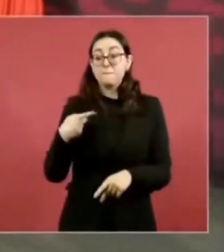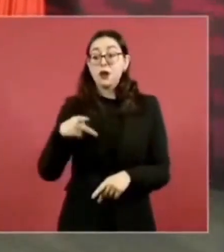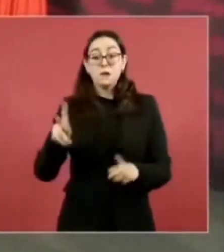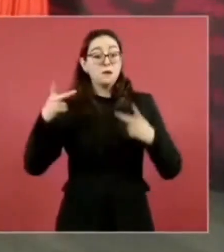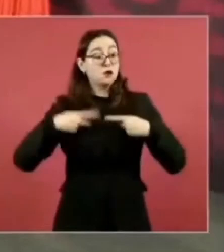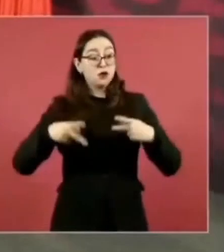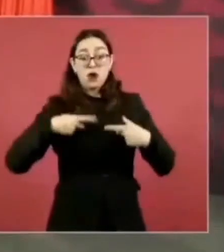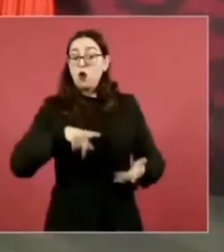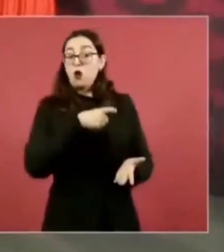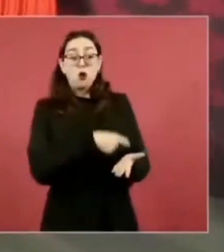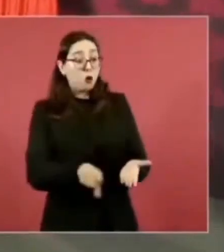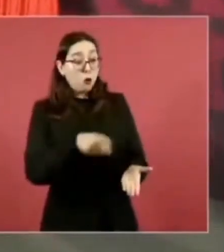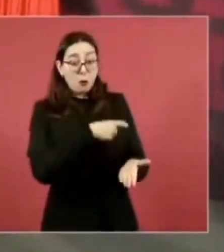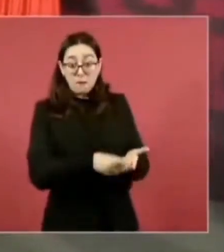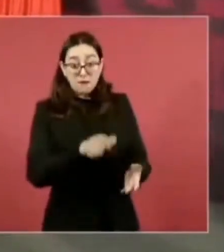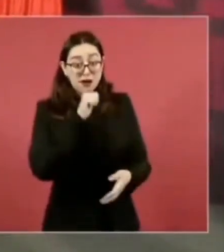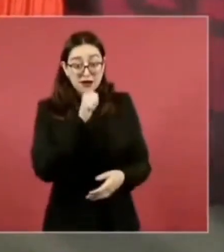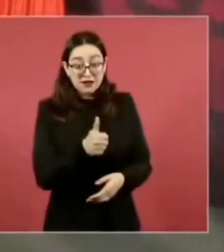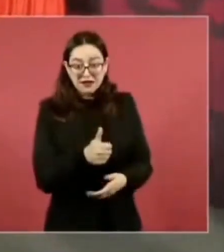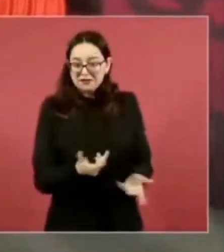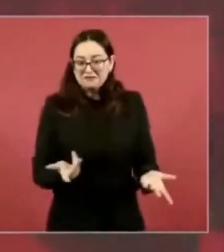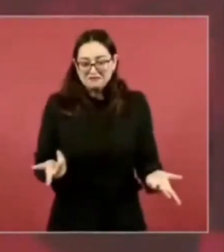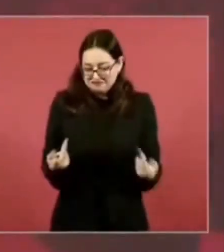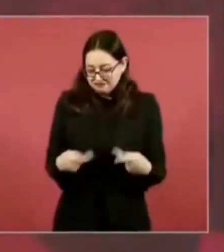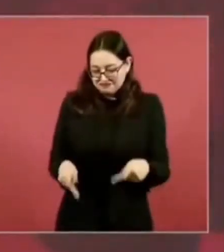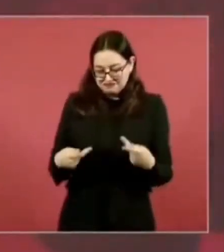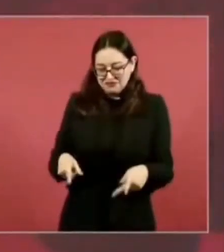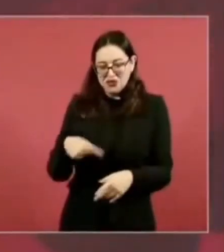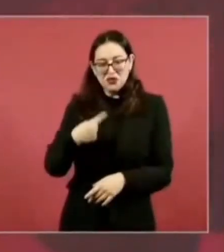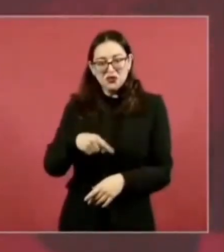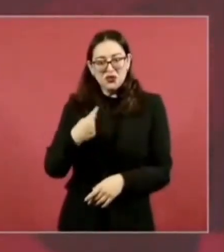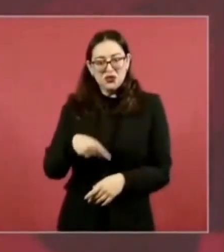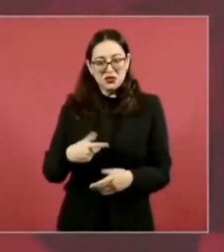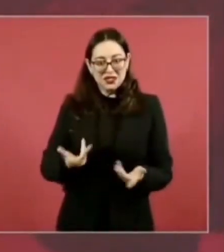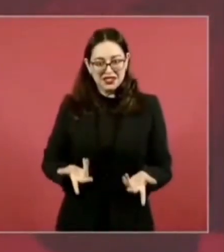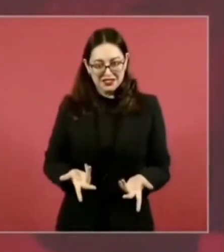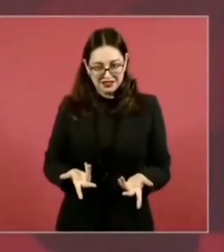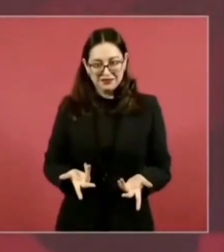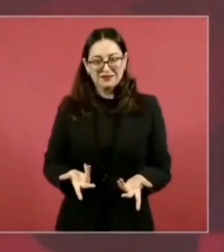Lo mejor es alcanzar una